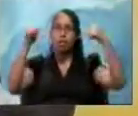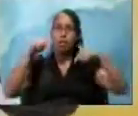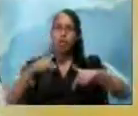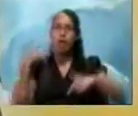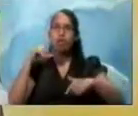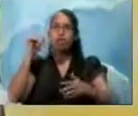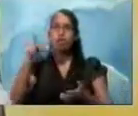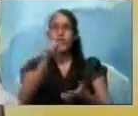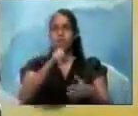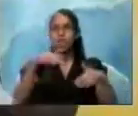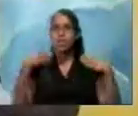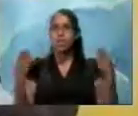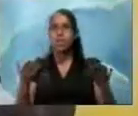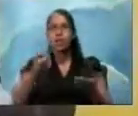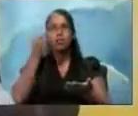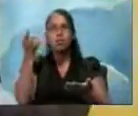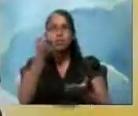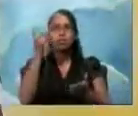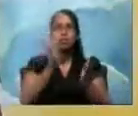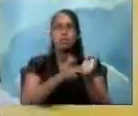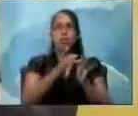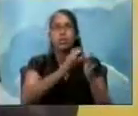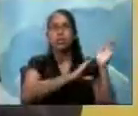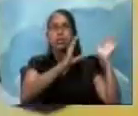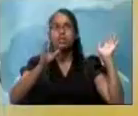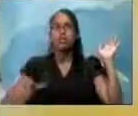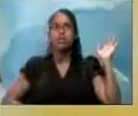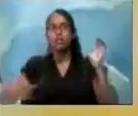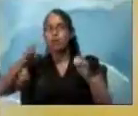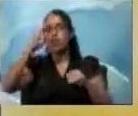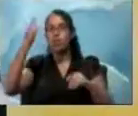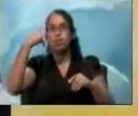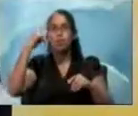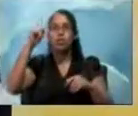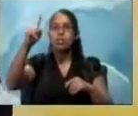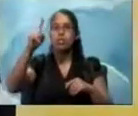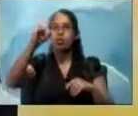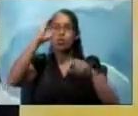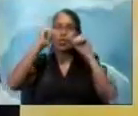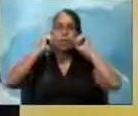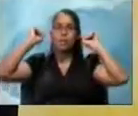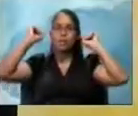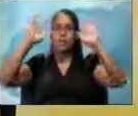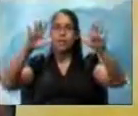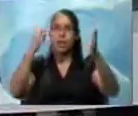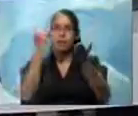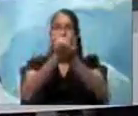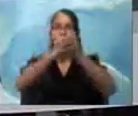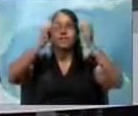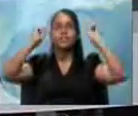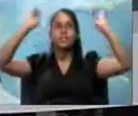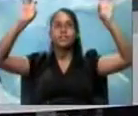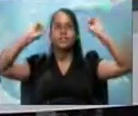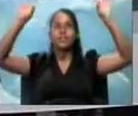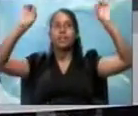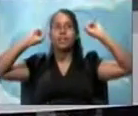enseñanza y ¿qué? Que busquemos a Jesucristo, que busquemos a Dios por lo que Dios es. Dios te bendiga y Dios te guarde.